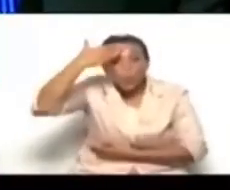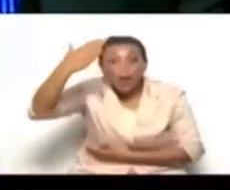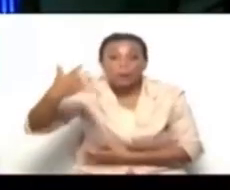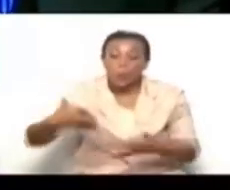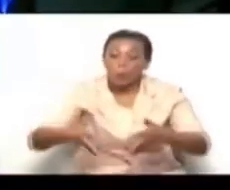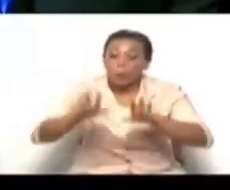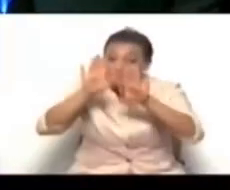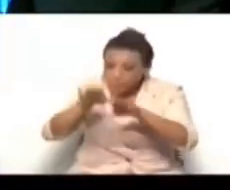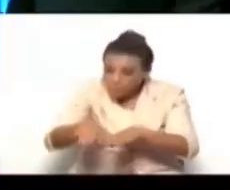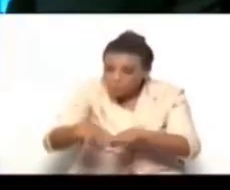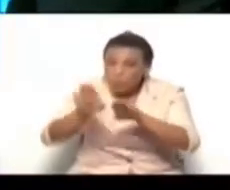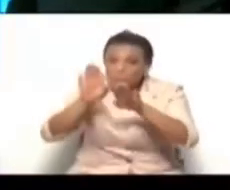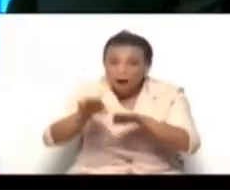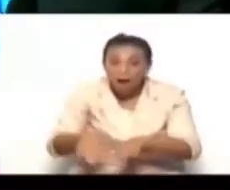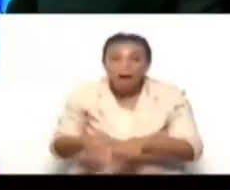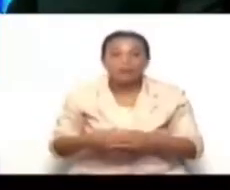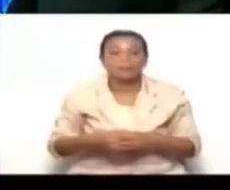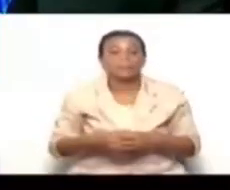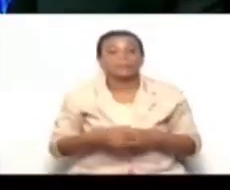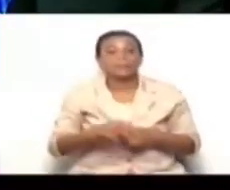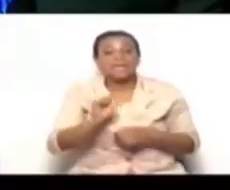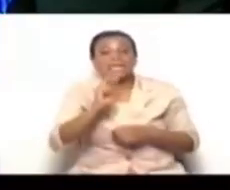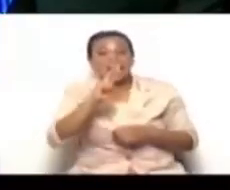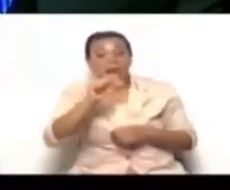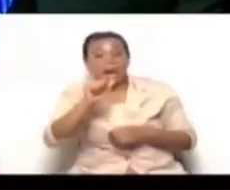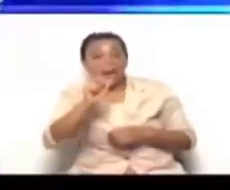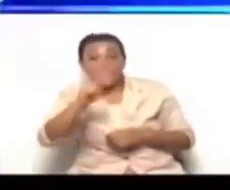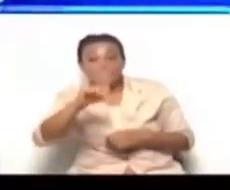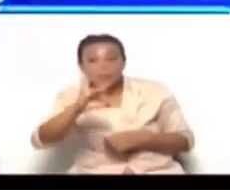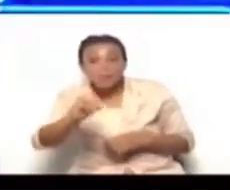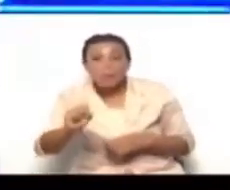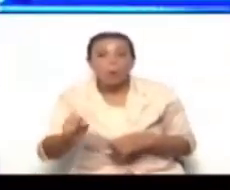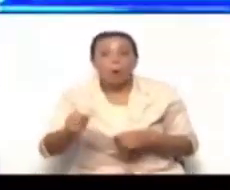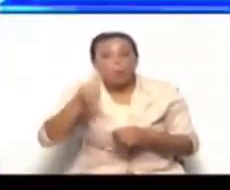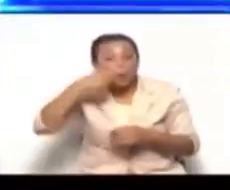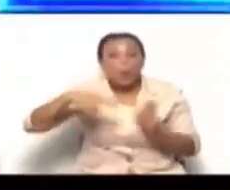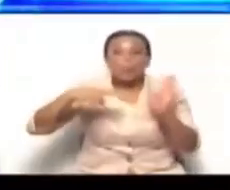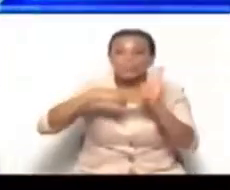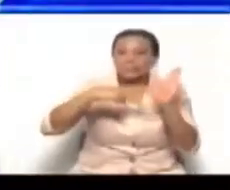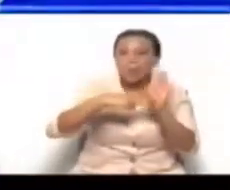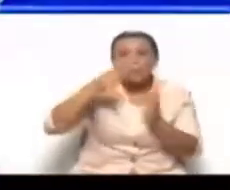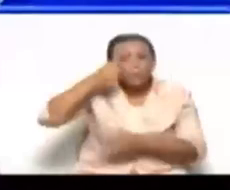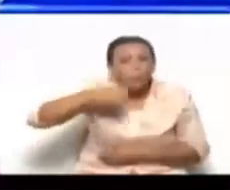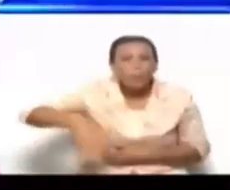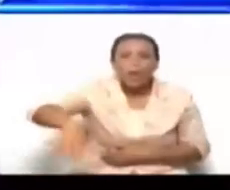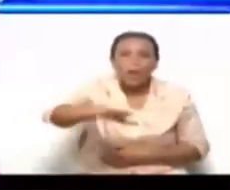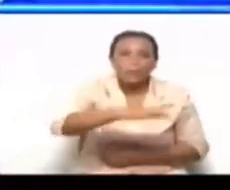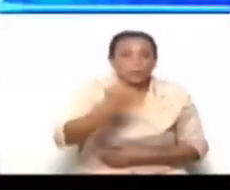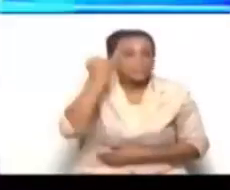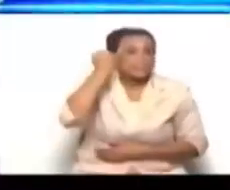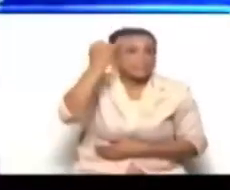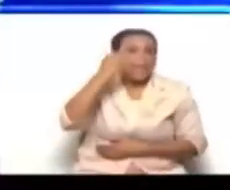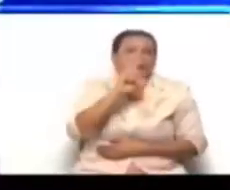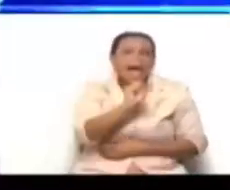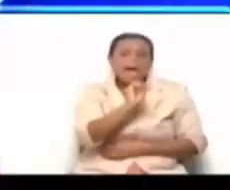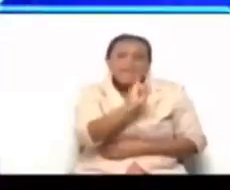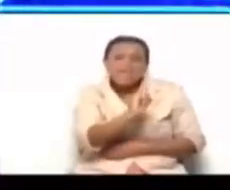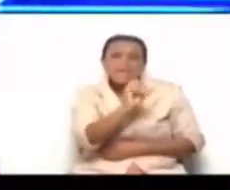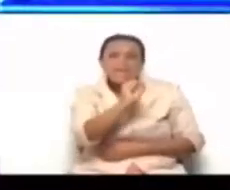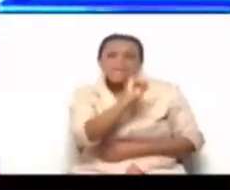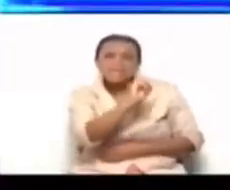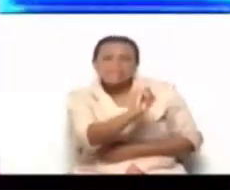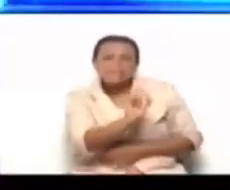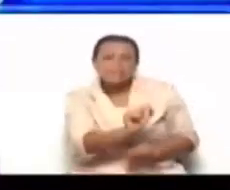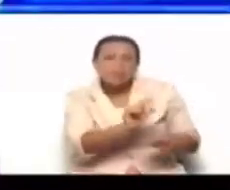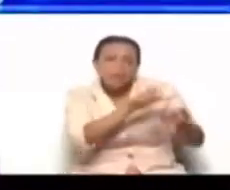musulmán islámico de Irán, contra el pueblo de Siria. Y si es un constructo, Miguel Ángel. Sí,